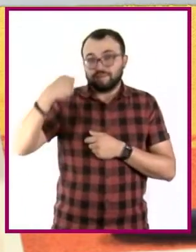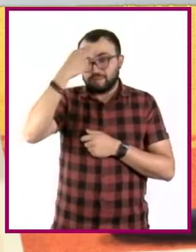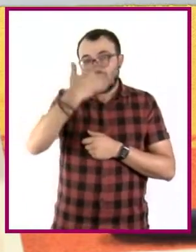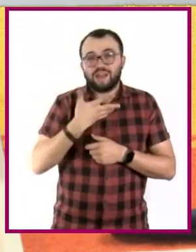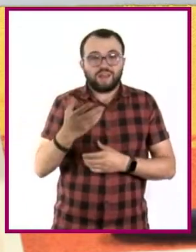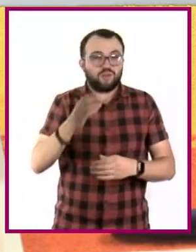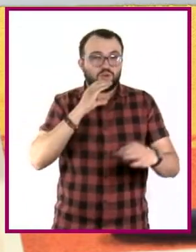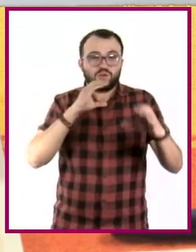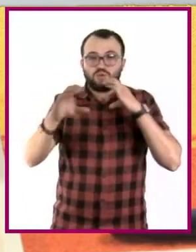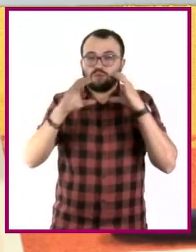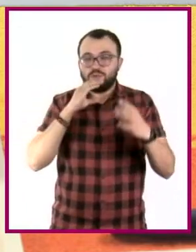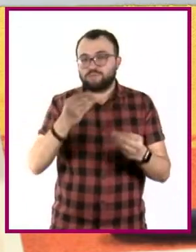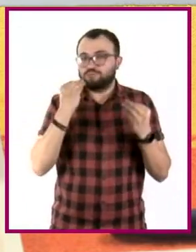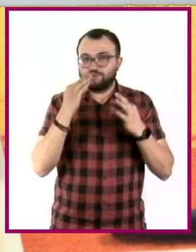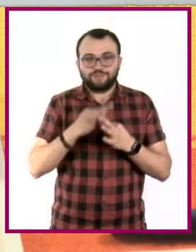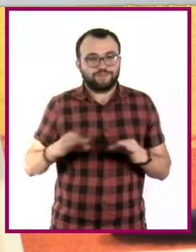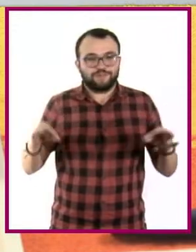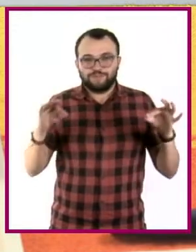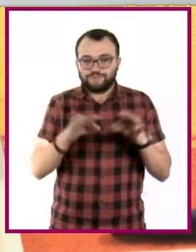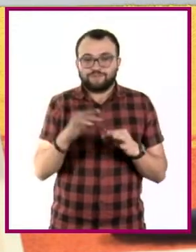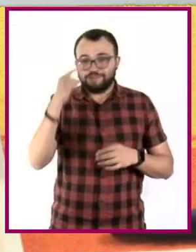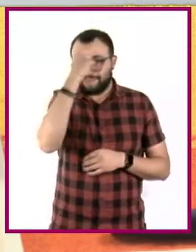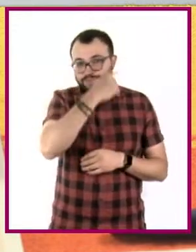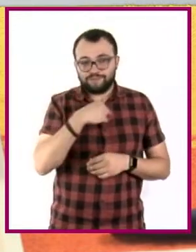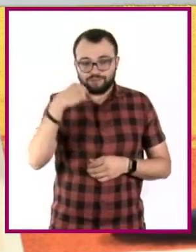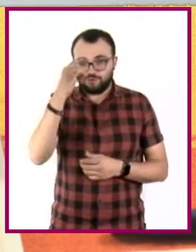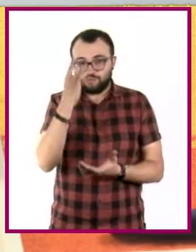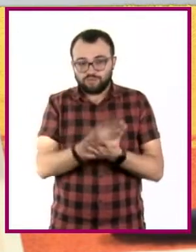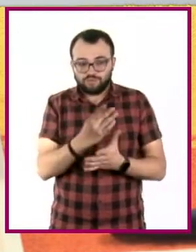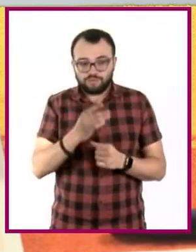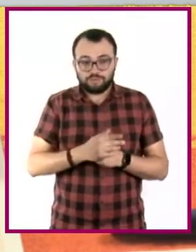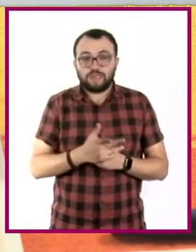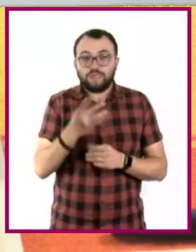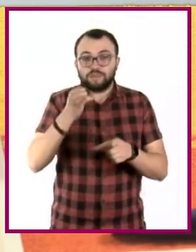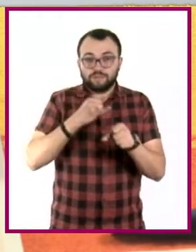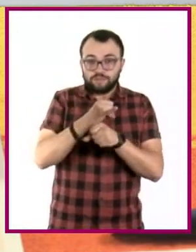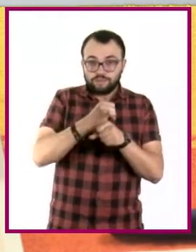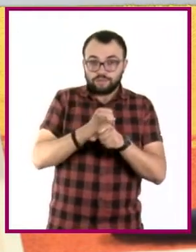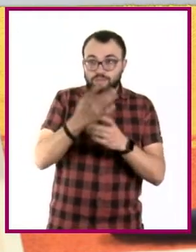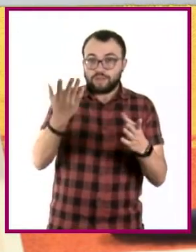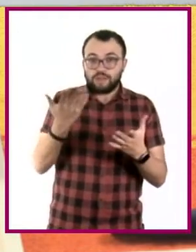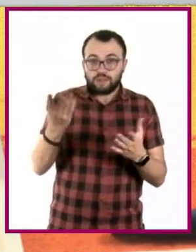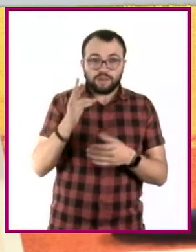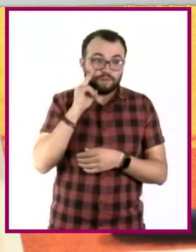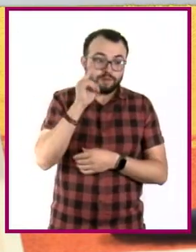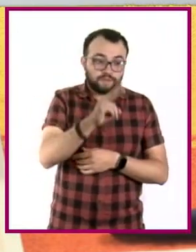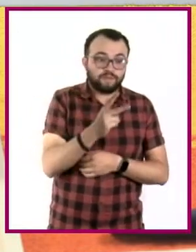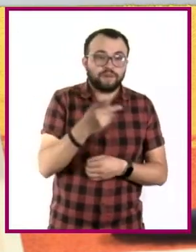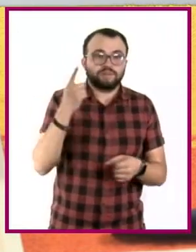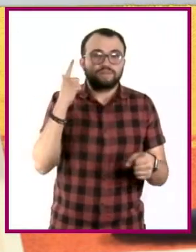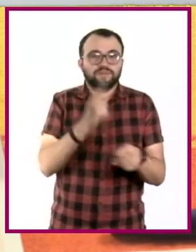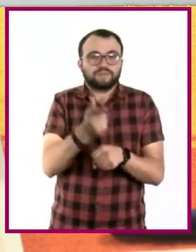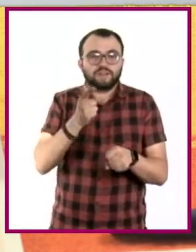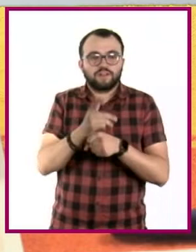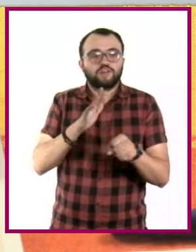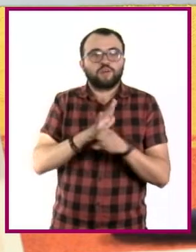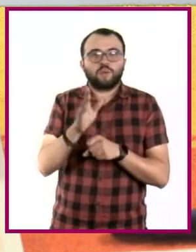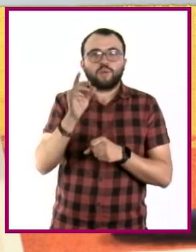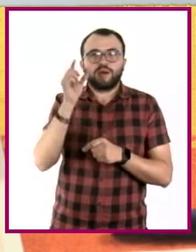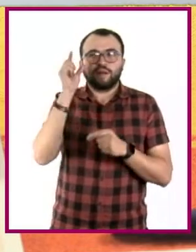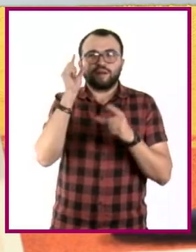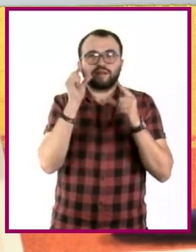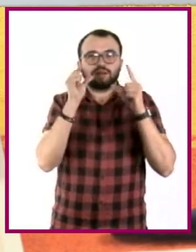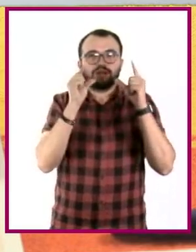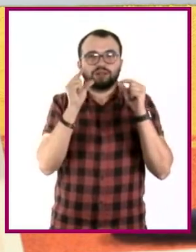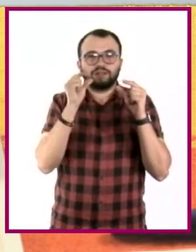de comunicación no verbal muy importante. Y las investigaciones que ha hecho Paul Ekman es identificar esas